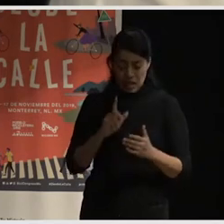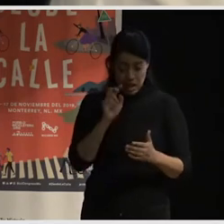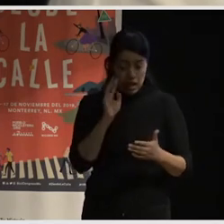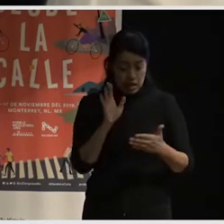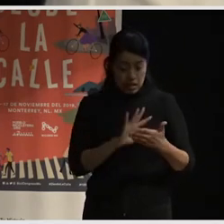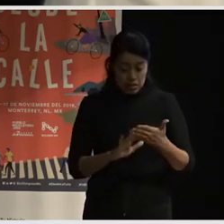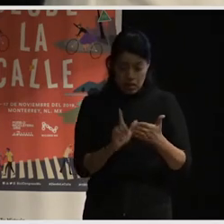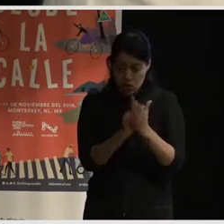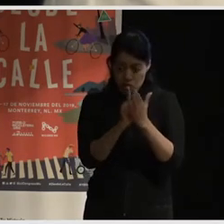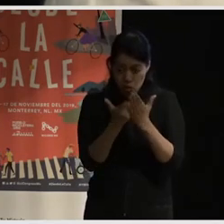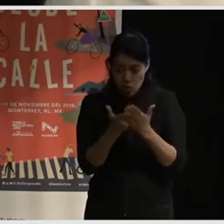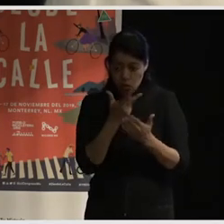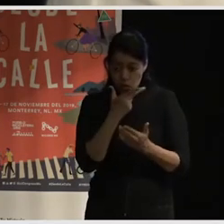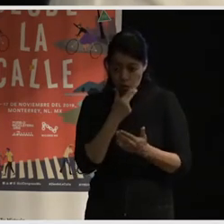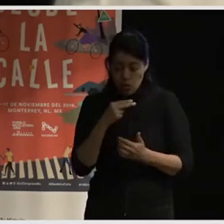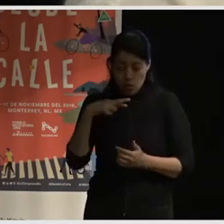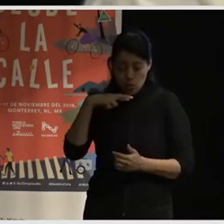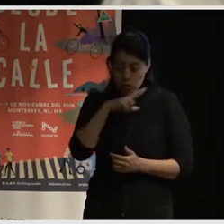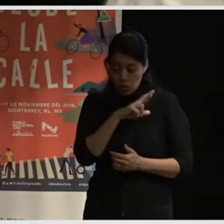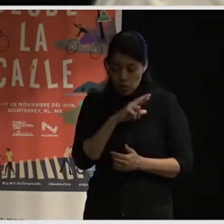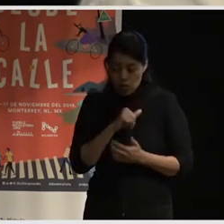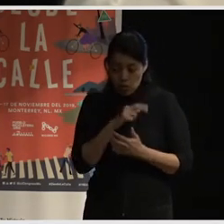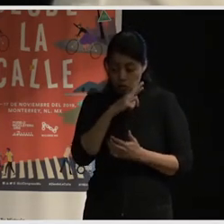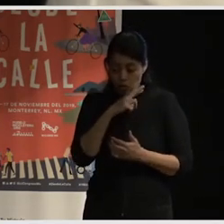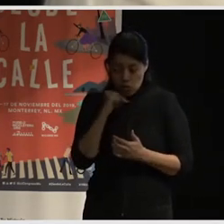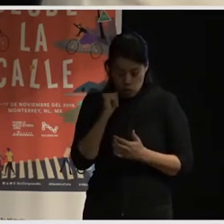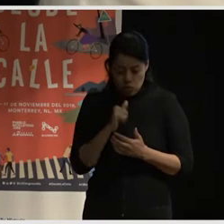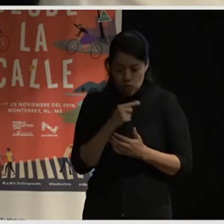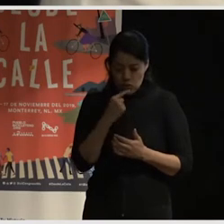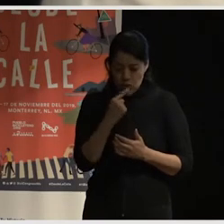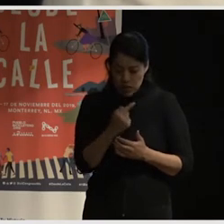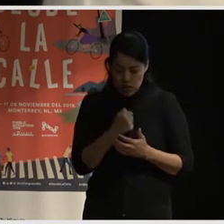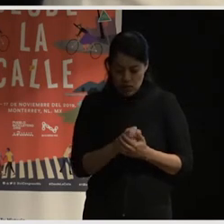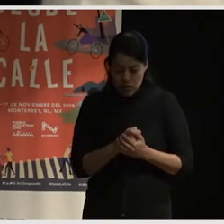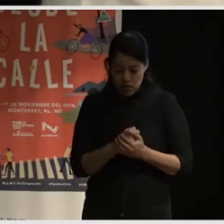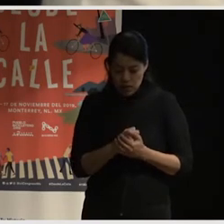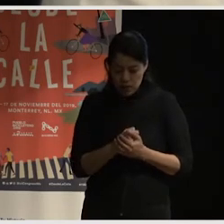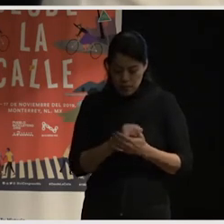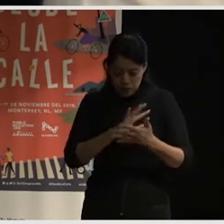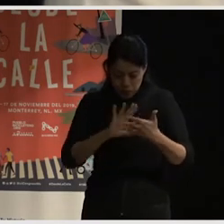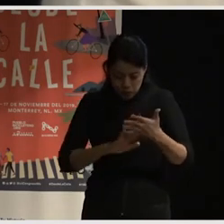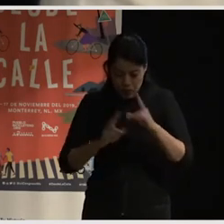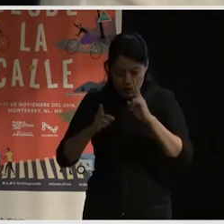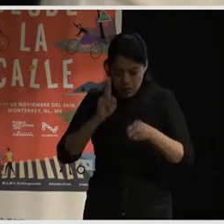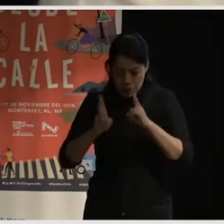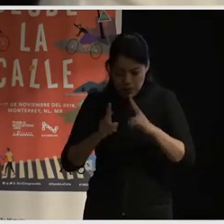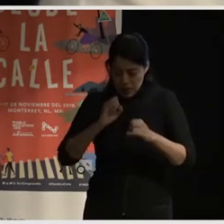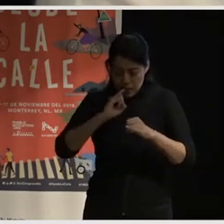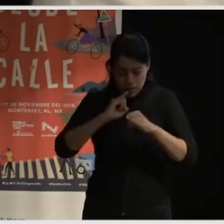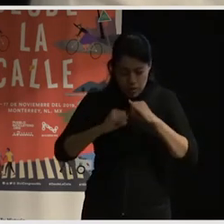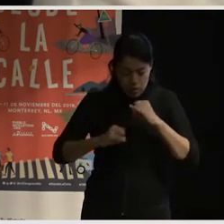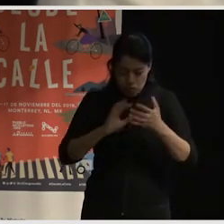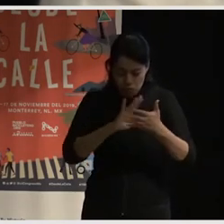de un ruso sergei curuchet que relata la última